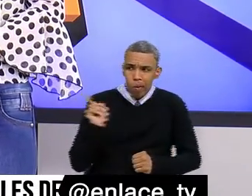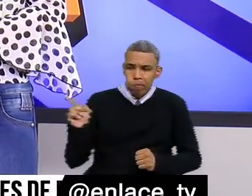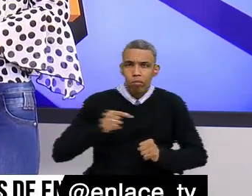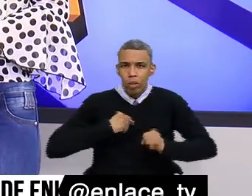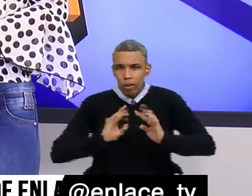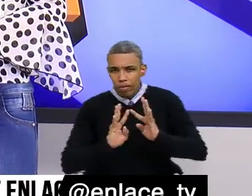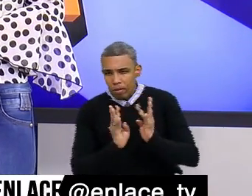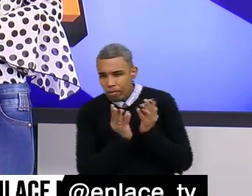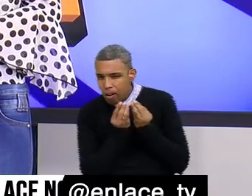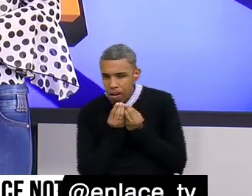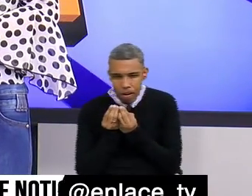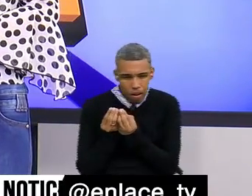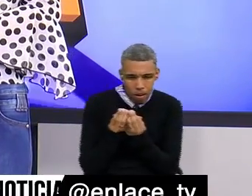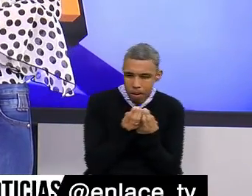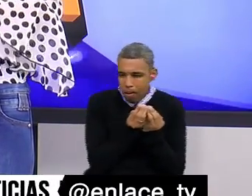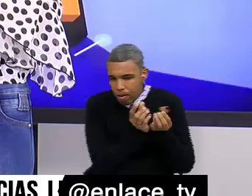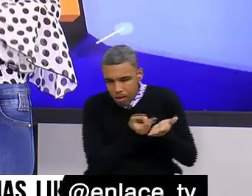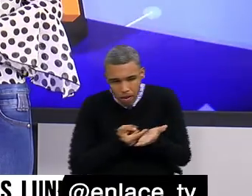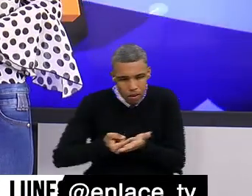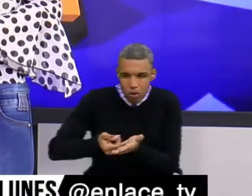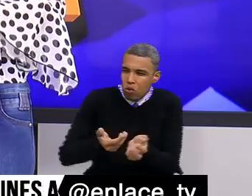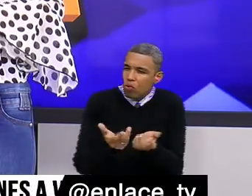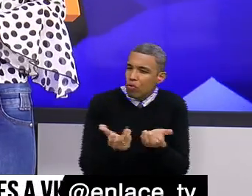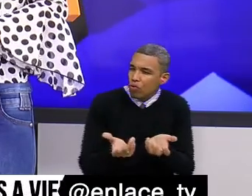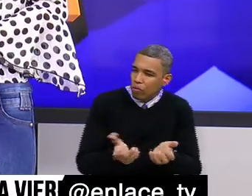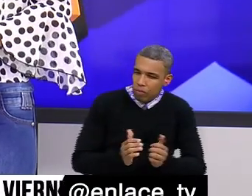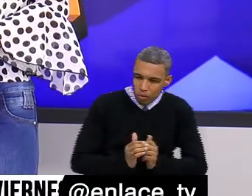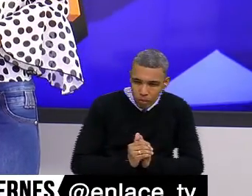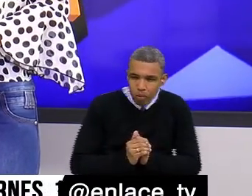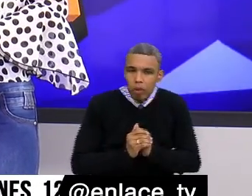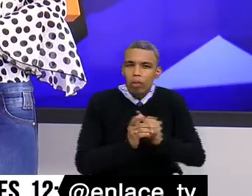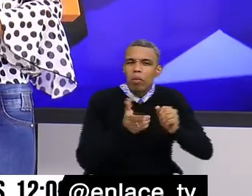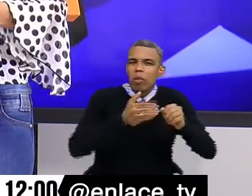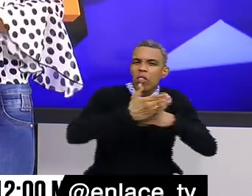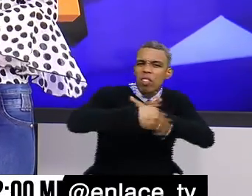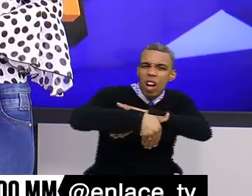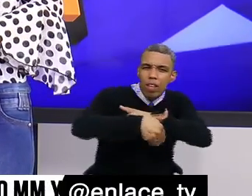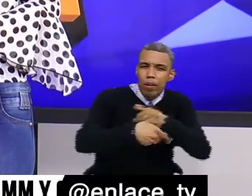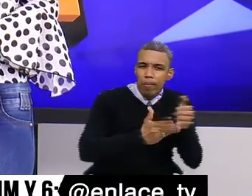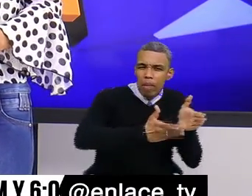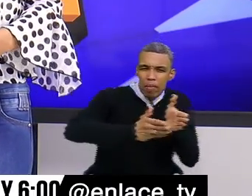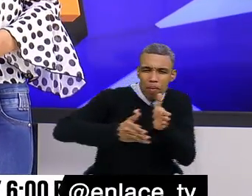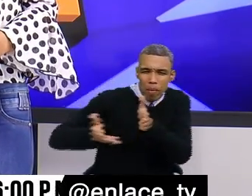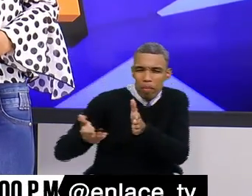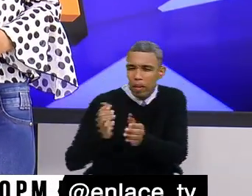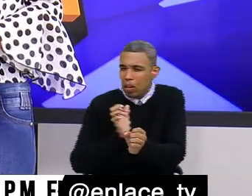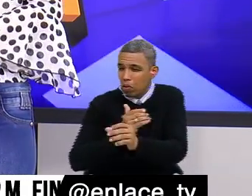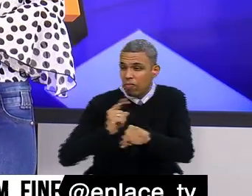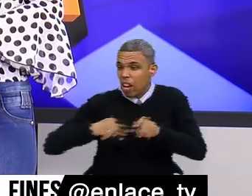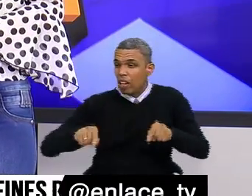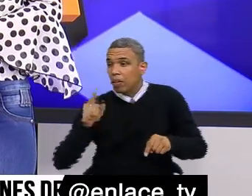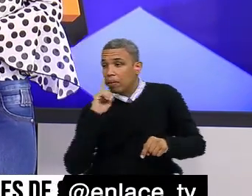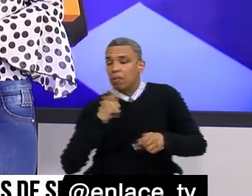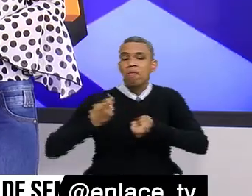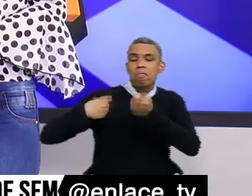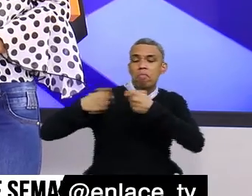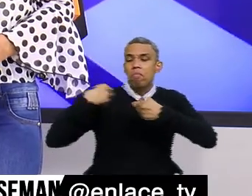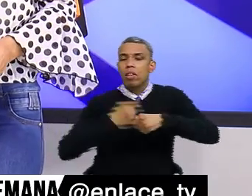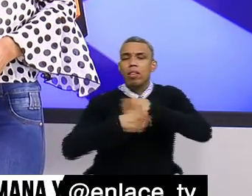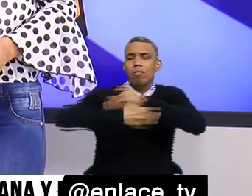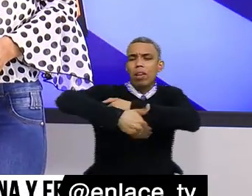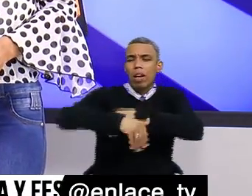público. Autoridades y comunidad en general participan en esta jornada, al igual que vecinos de estos sectores que se ven afectados